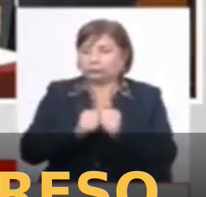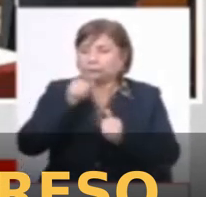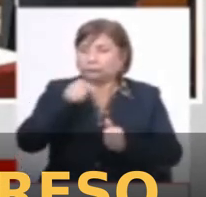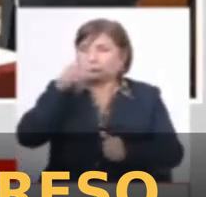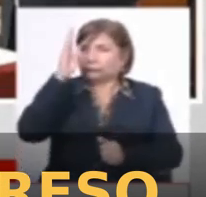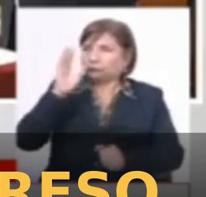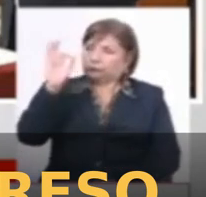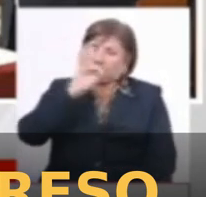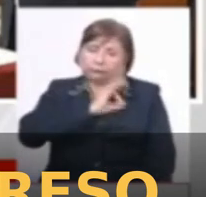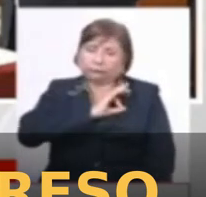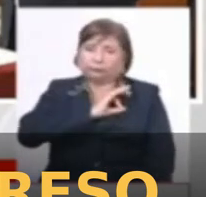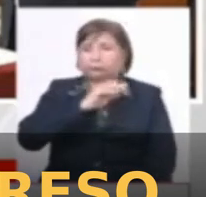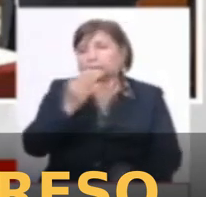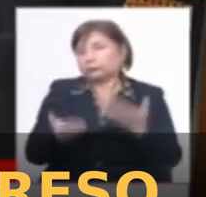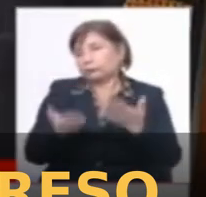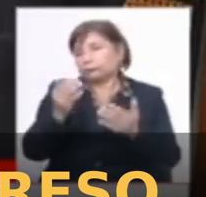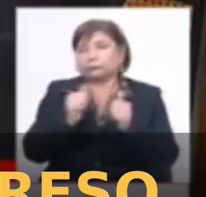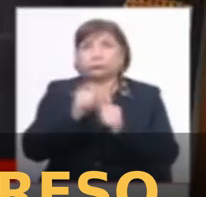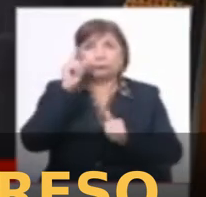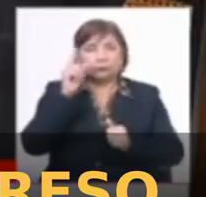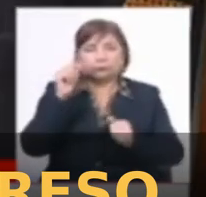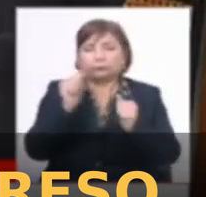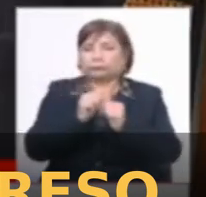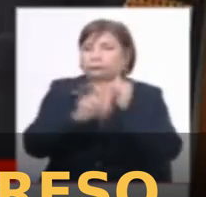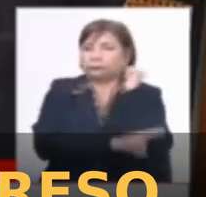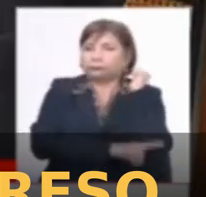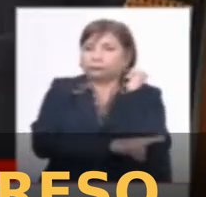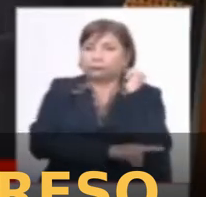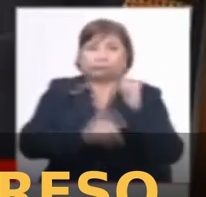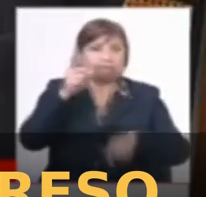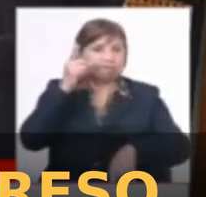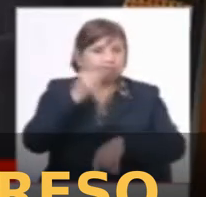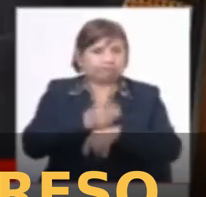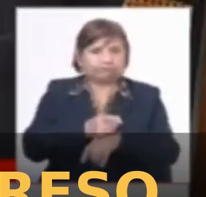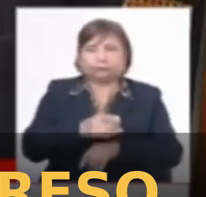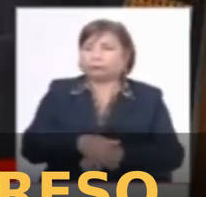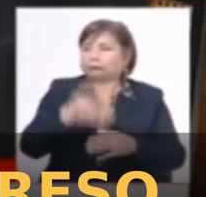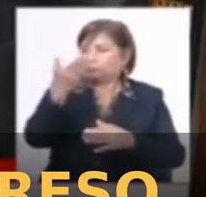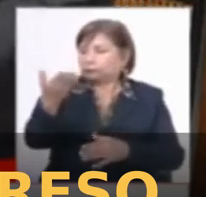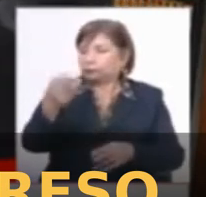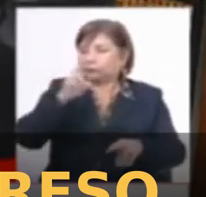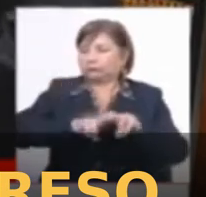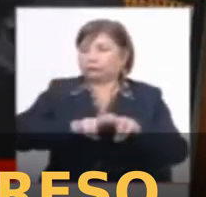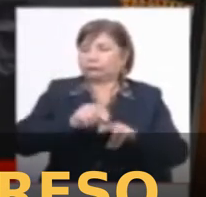os premie, y si no, que Él y la nación os lo demanden. Pueden tomar asiento.